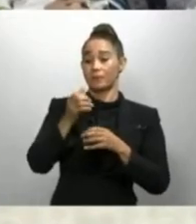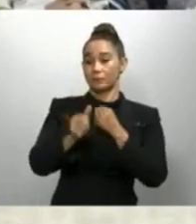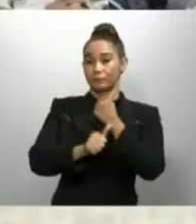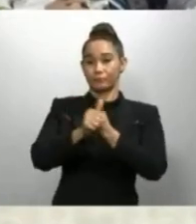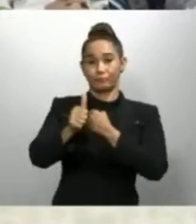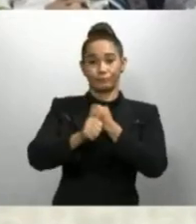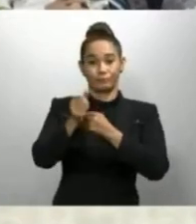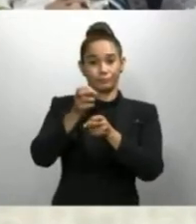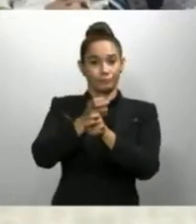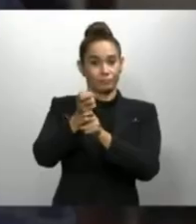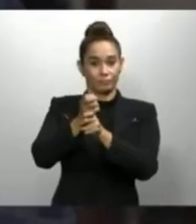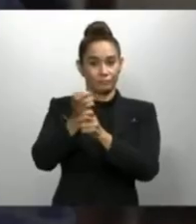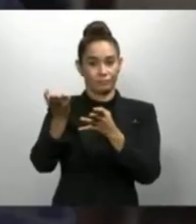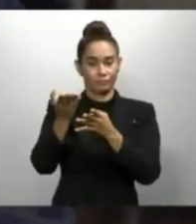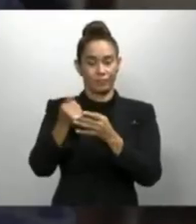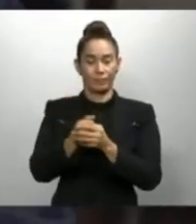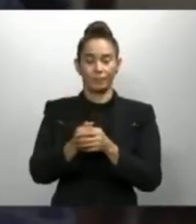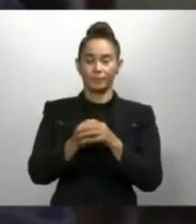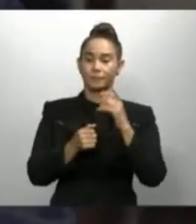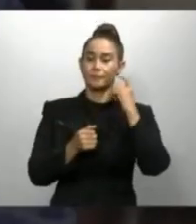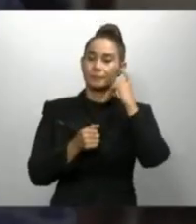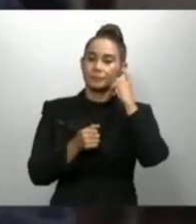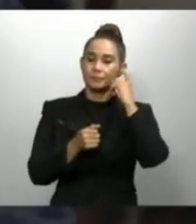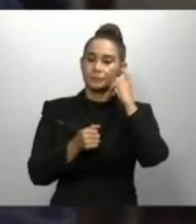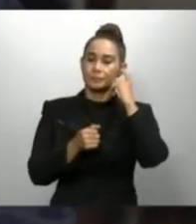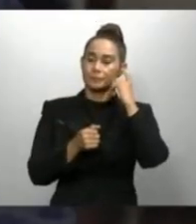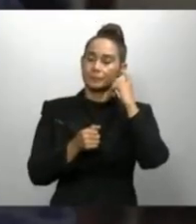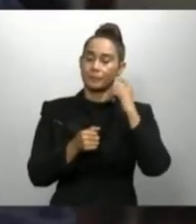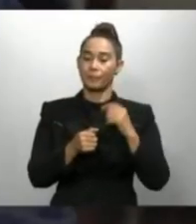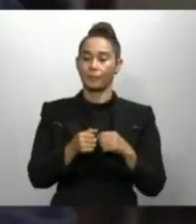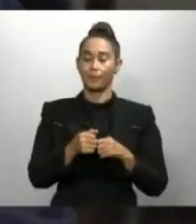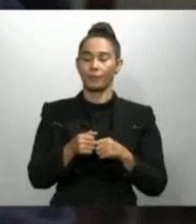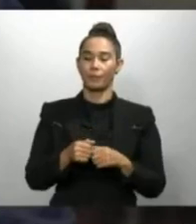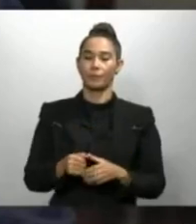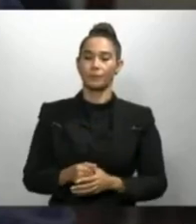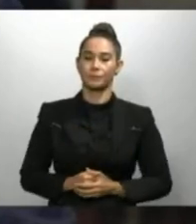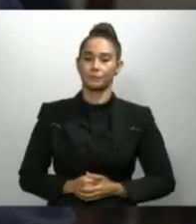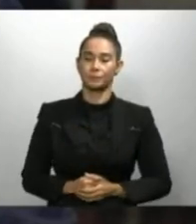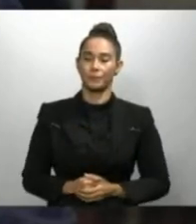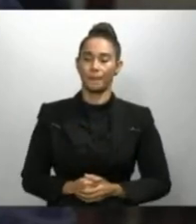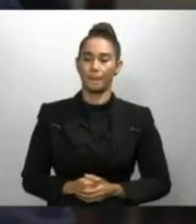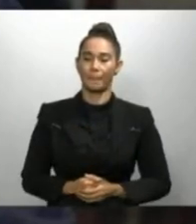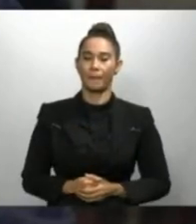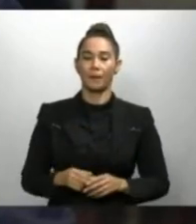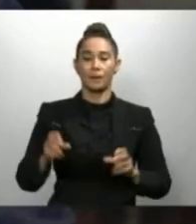humano. Este no es un tema nuevo ni